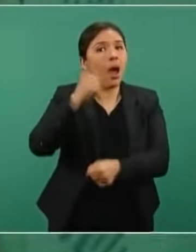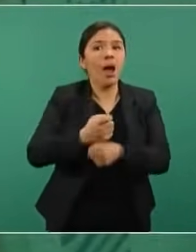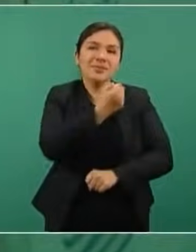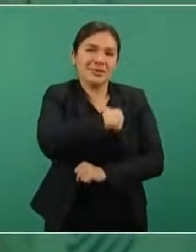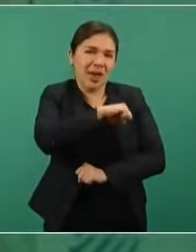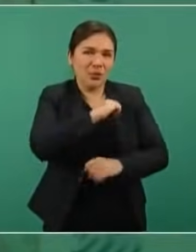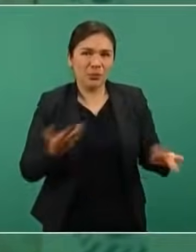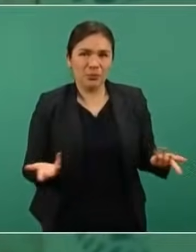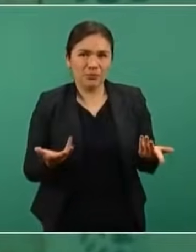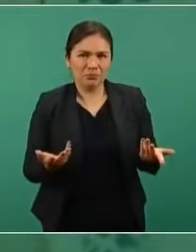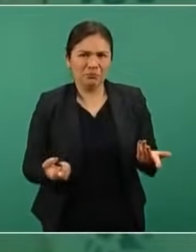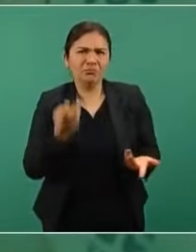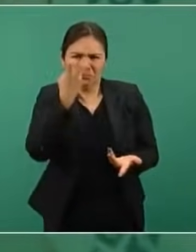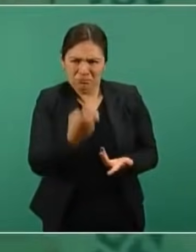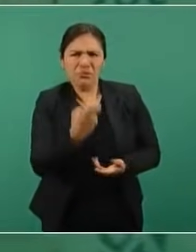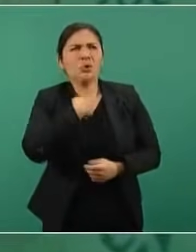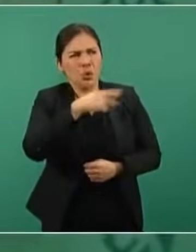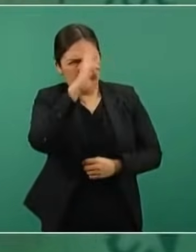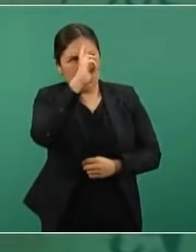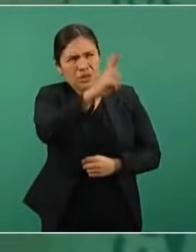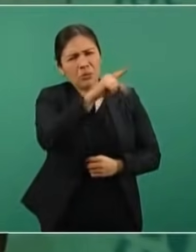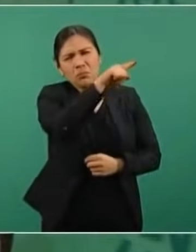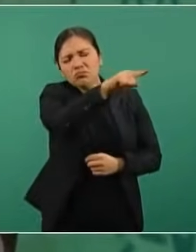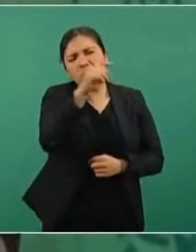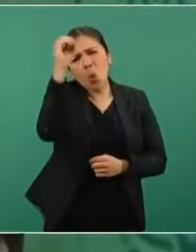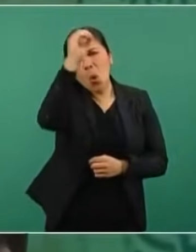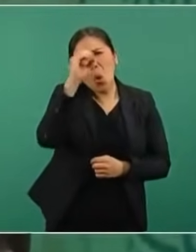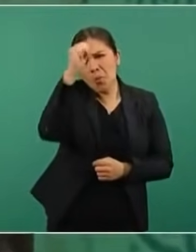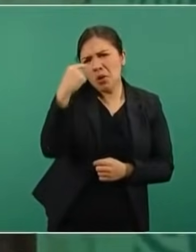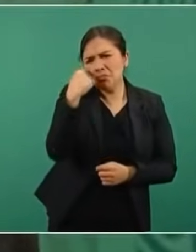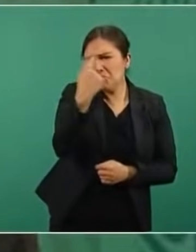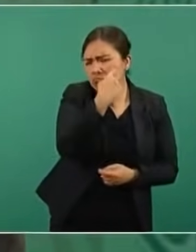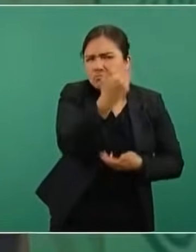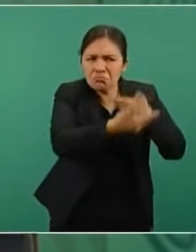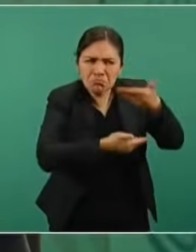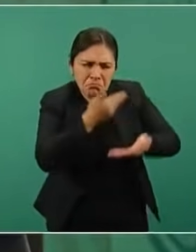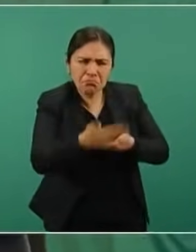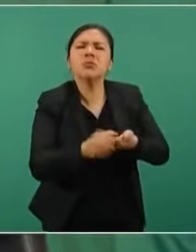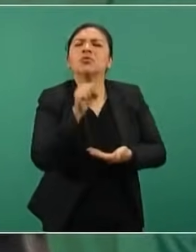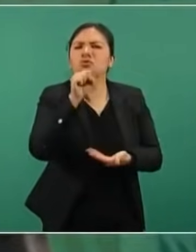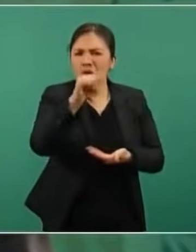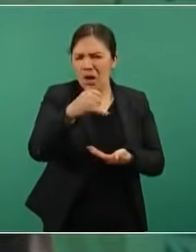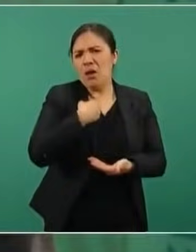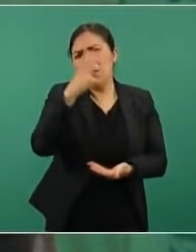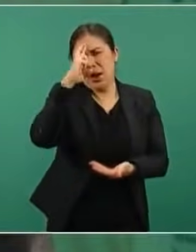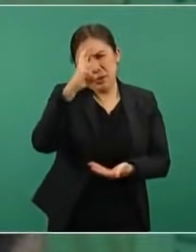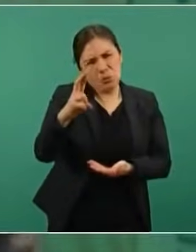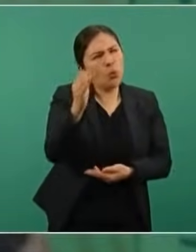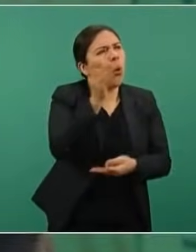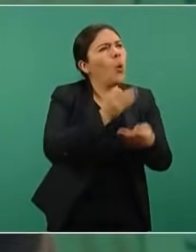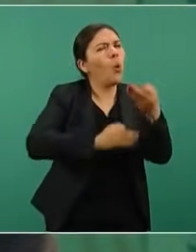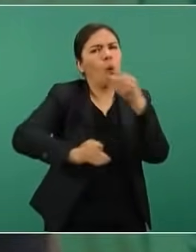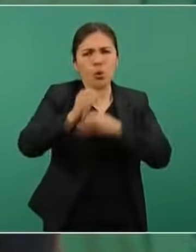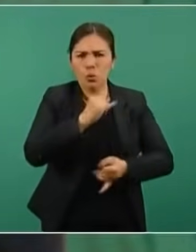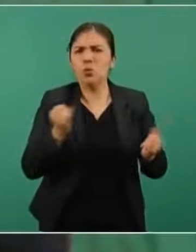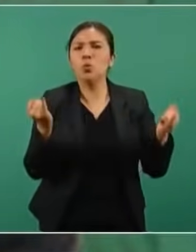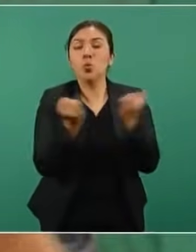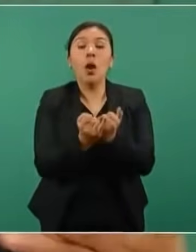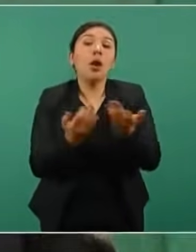Entonces, respetamos ese punto de vista de todos, pero